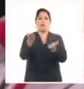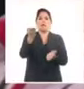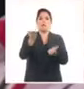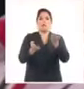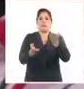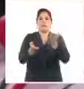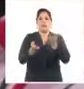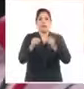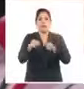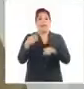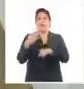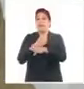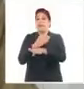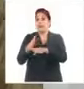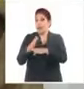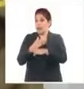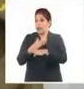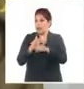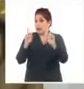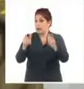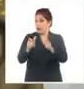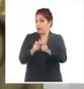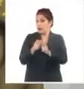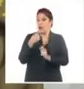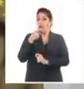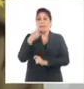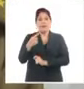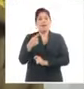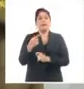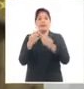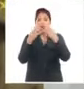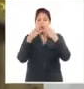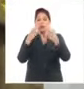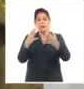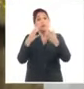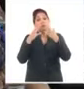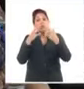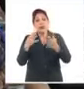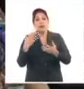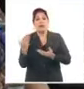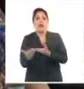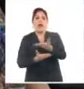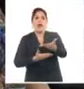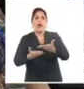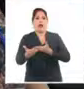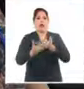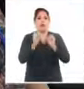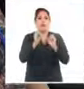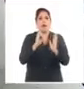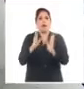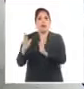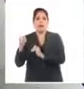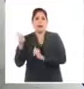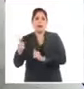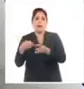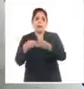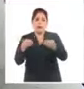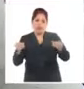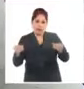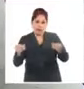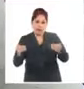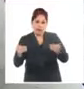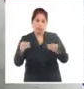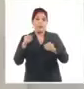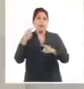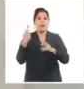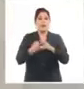sesión en varios momentos calificó de indispensable la gestión de ordenamiento territorial y